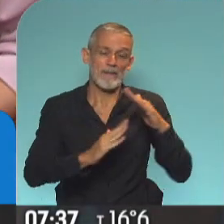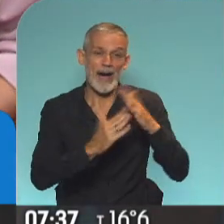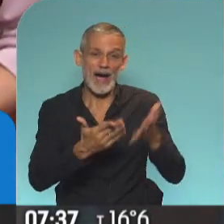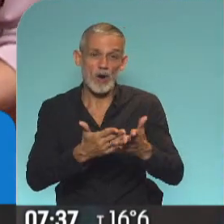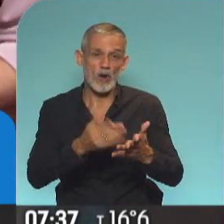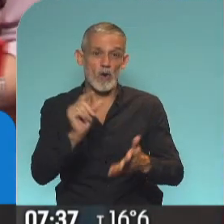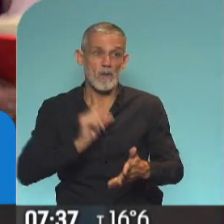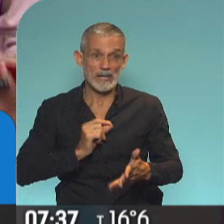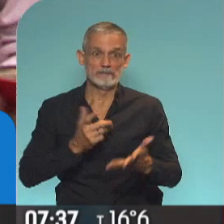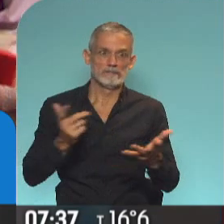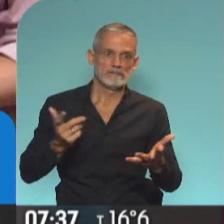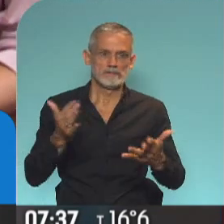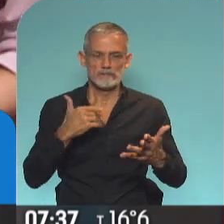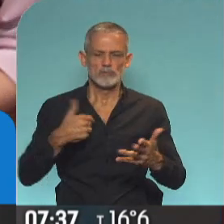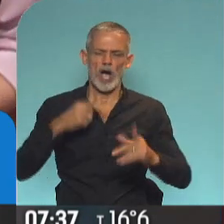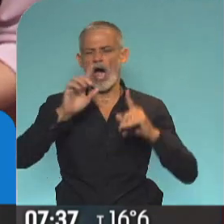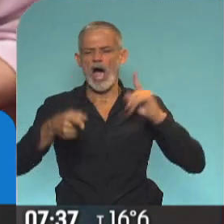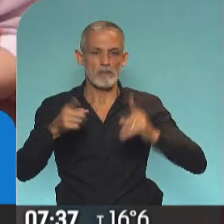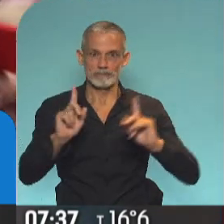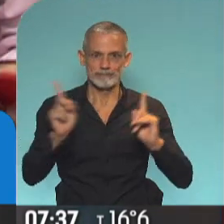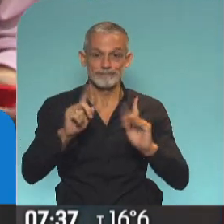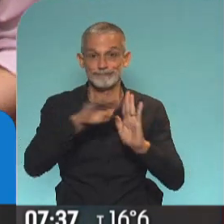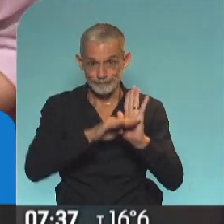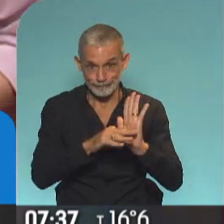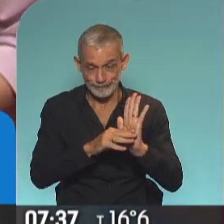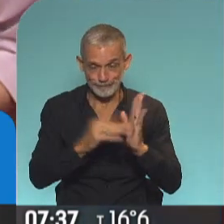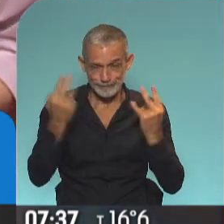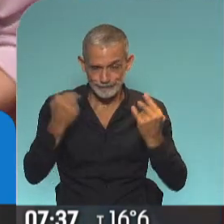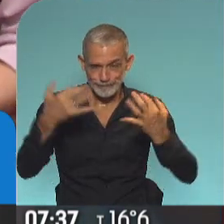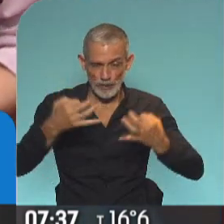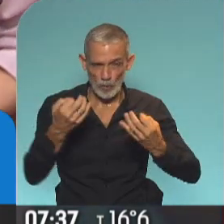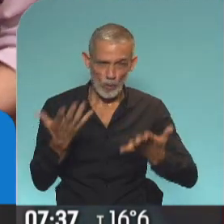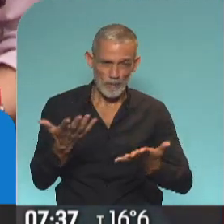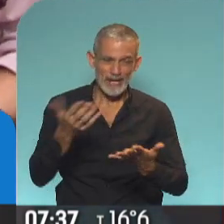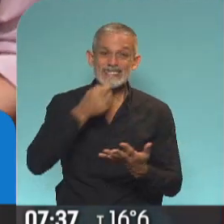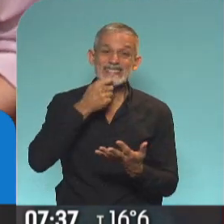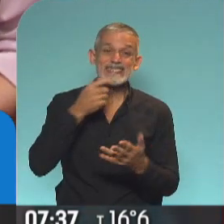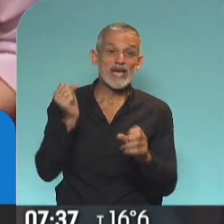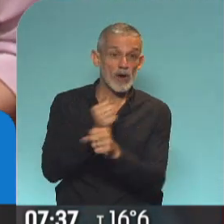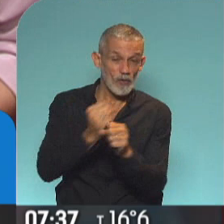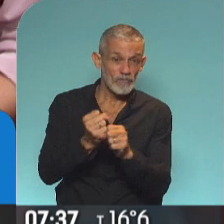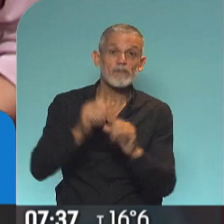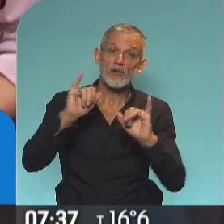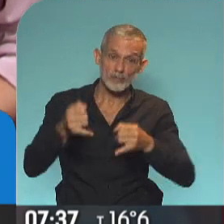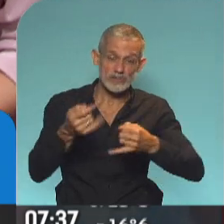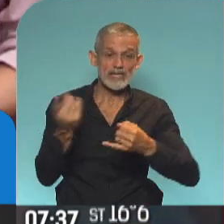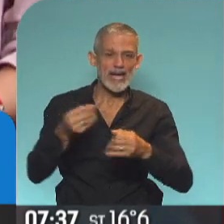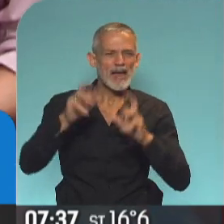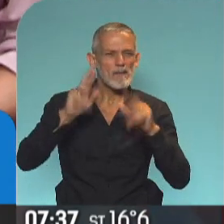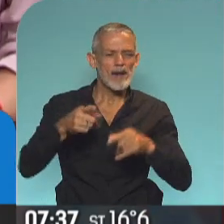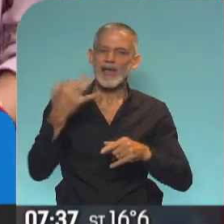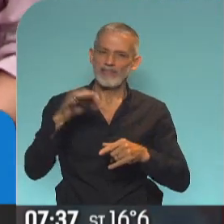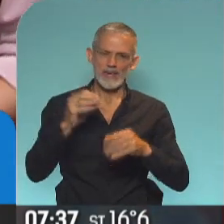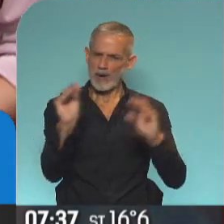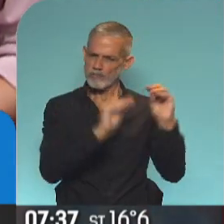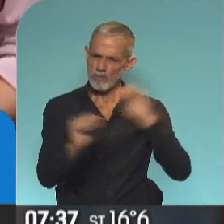obviamente tenés que condiciones. Bueno, acá es lo mismo, pero sí, la confirmación de que el plan tiene que